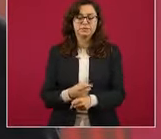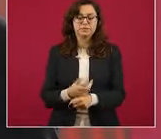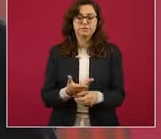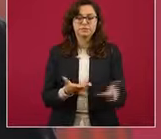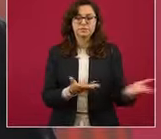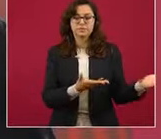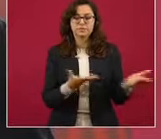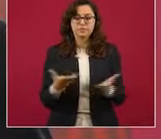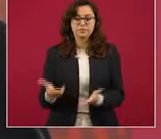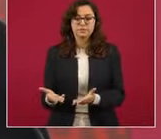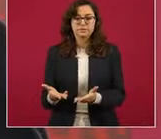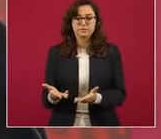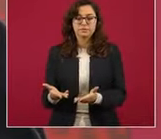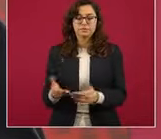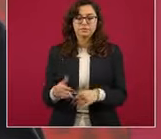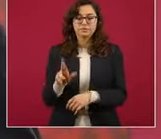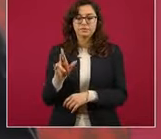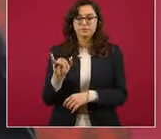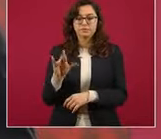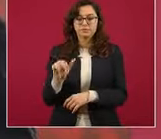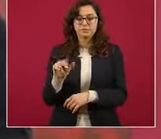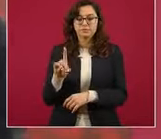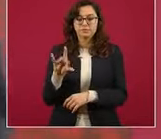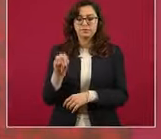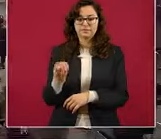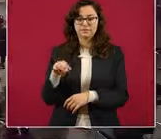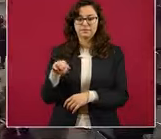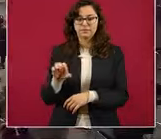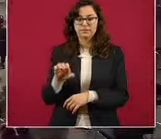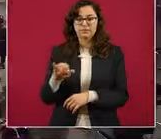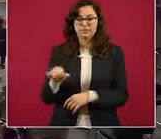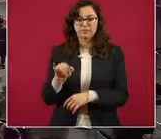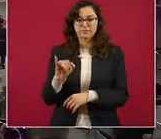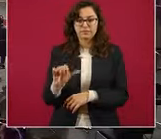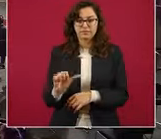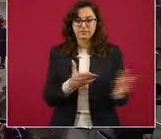la palabra a Ricardo Mejía.